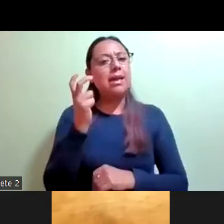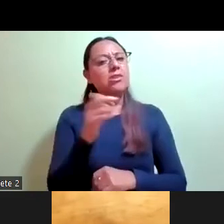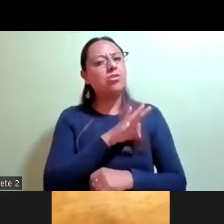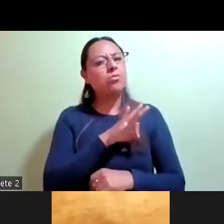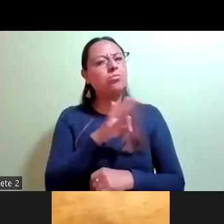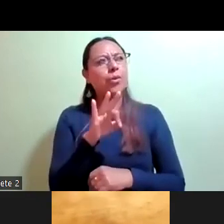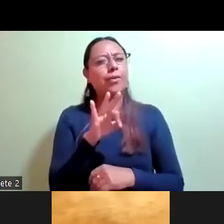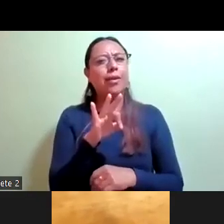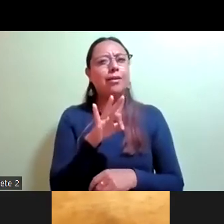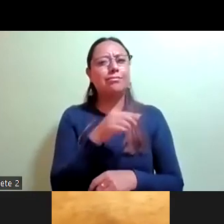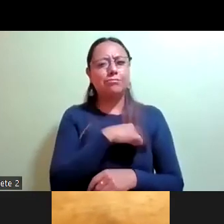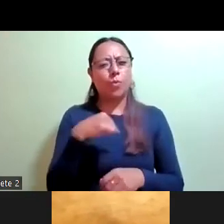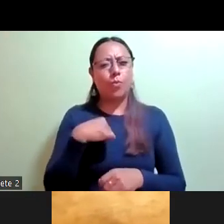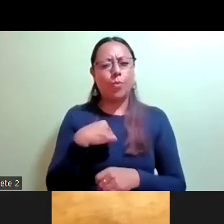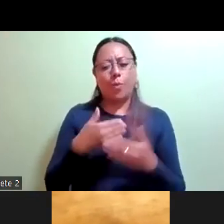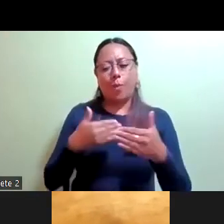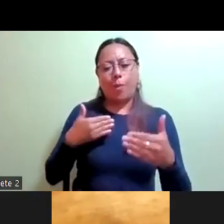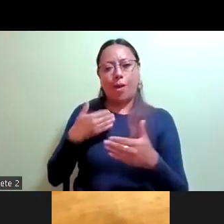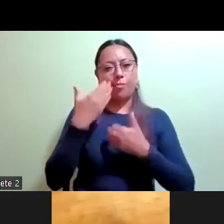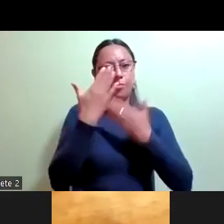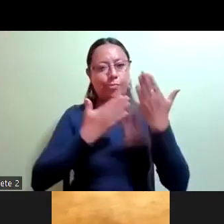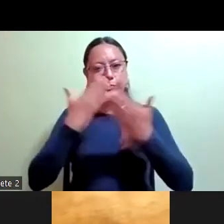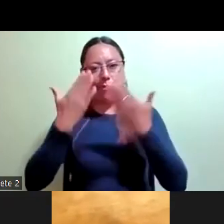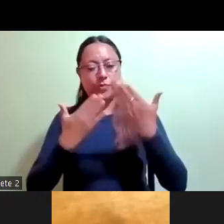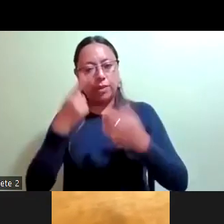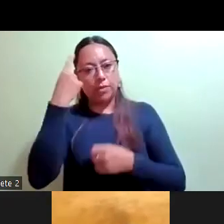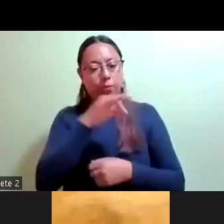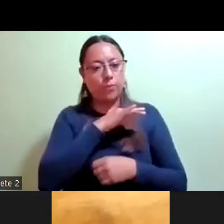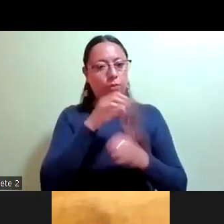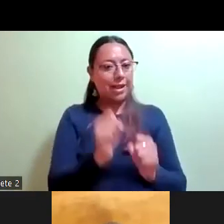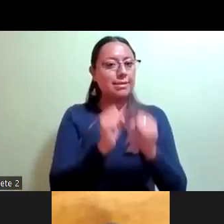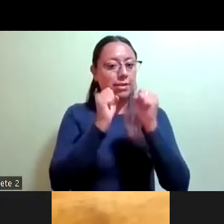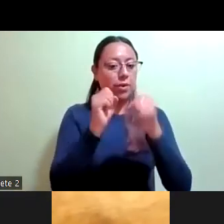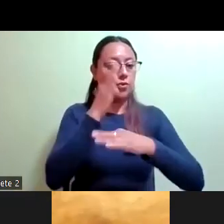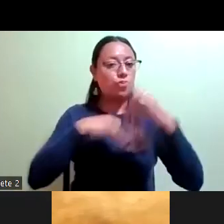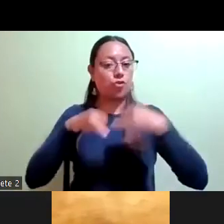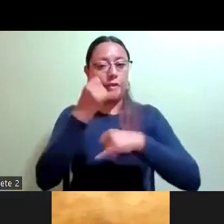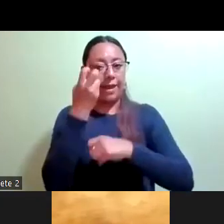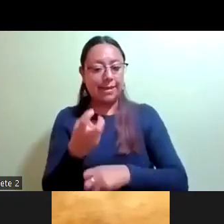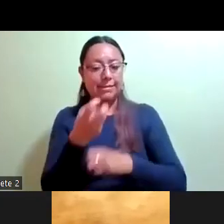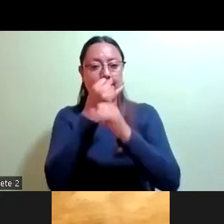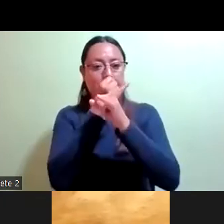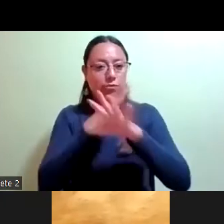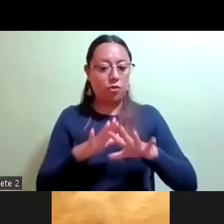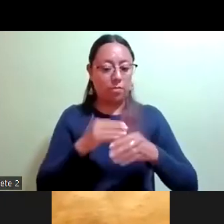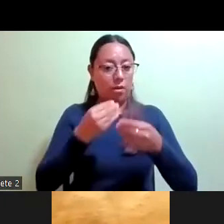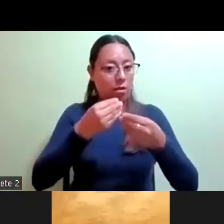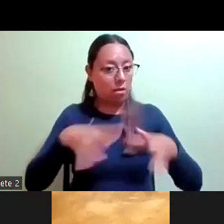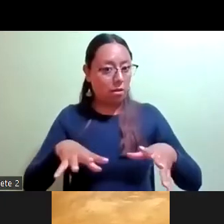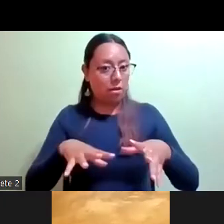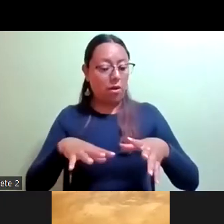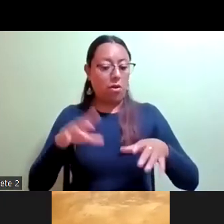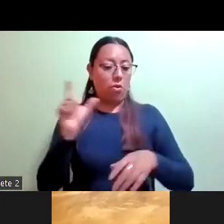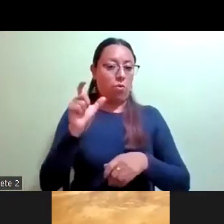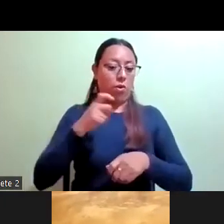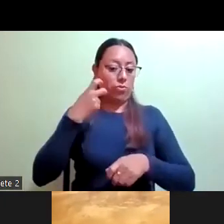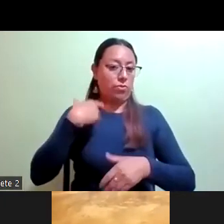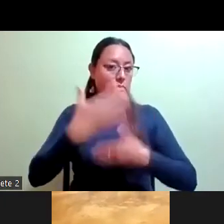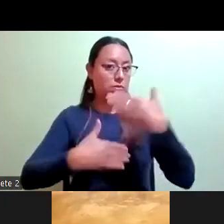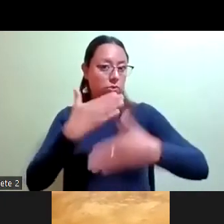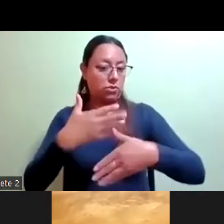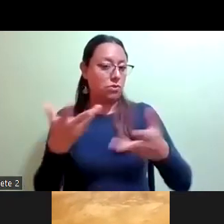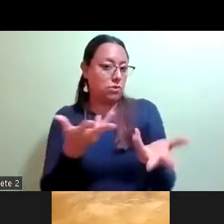tomando en cuenta el análisis previo para que se garantice que la información, vuelvo a repetir, no se pierda al realizar este proceso.